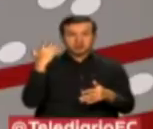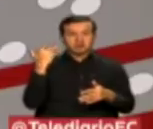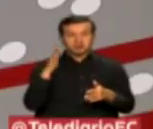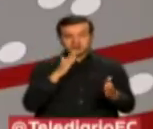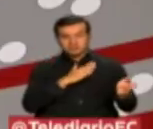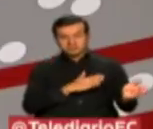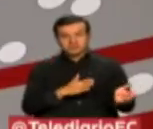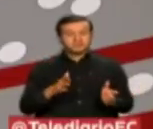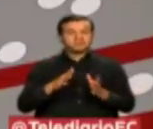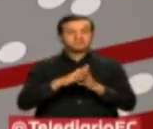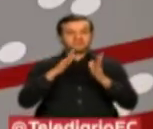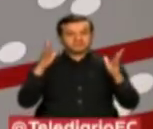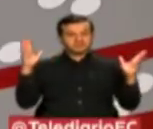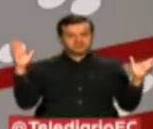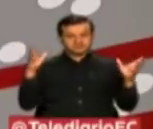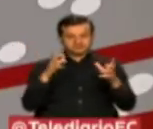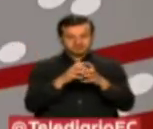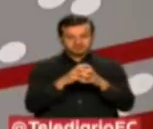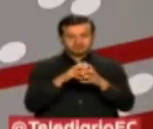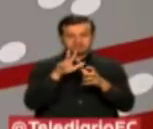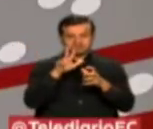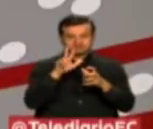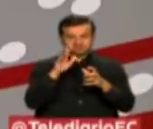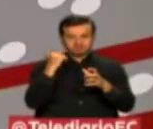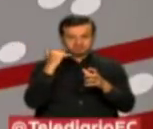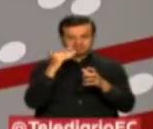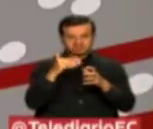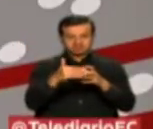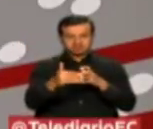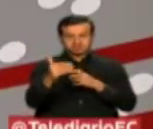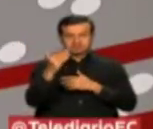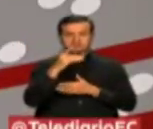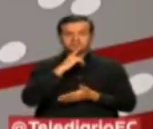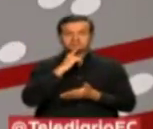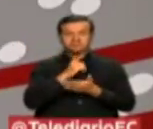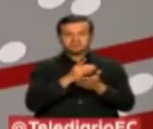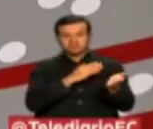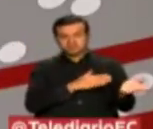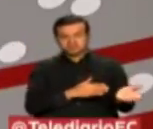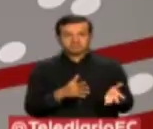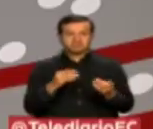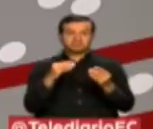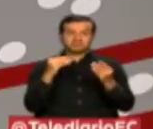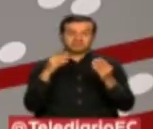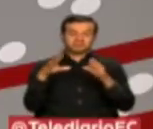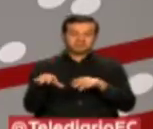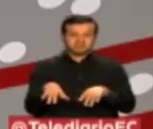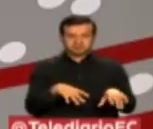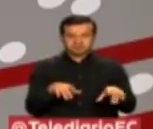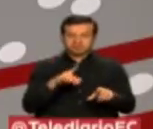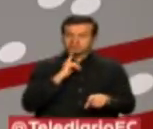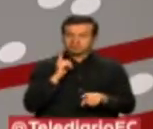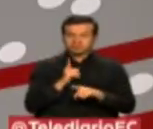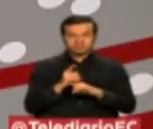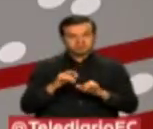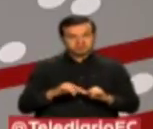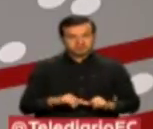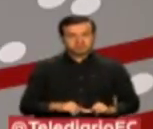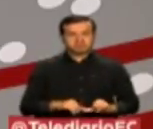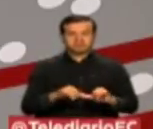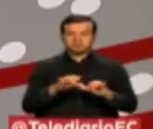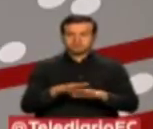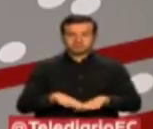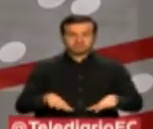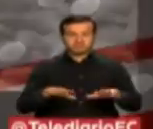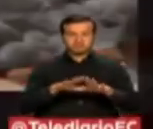pero con bastante concentración de hace 3 específicamente, se están llevando adelante un sinnúmero de actividades para de